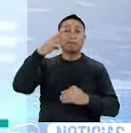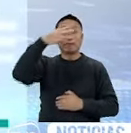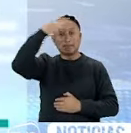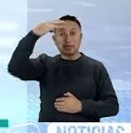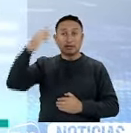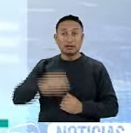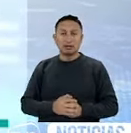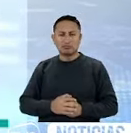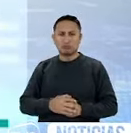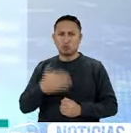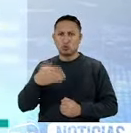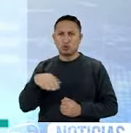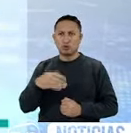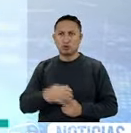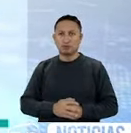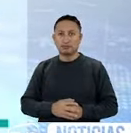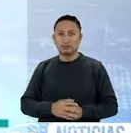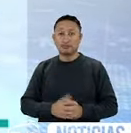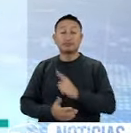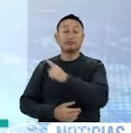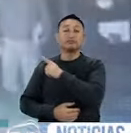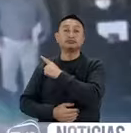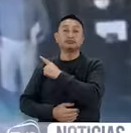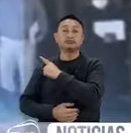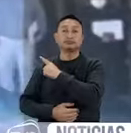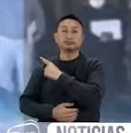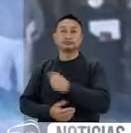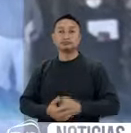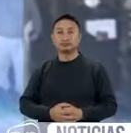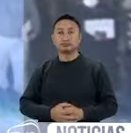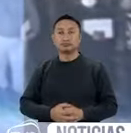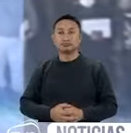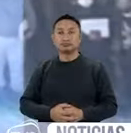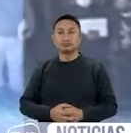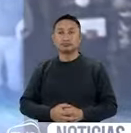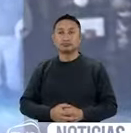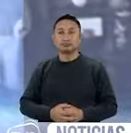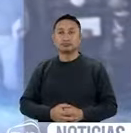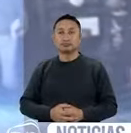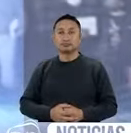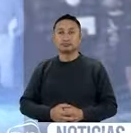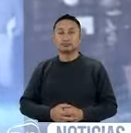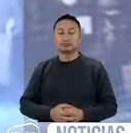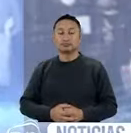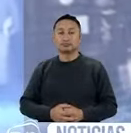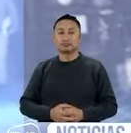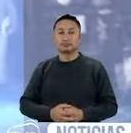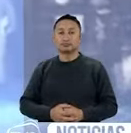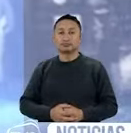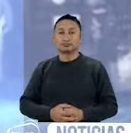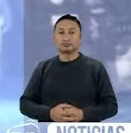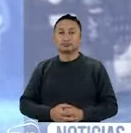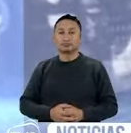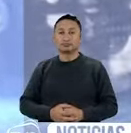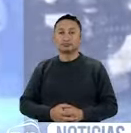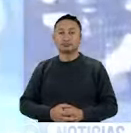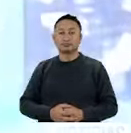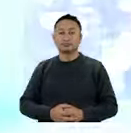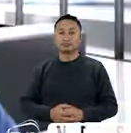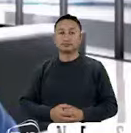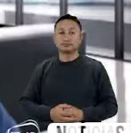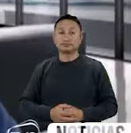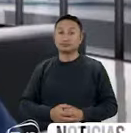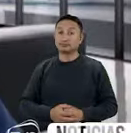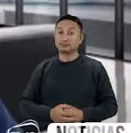exponencial. Hasta la fecha, 117.000 fueron detenidos y expulsados.